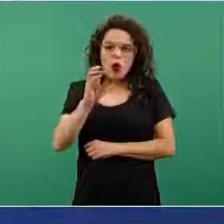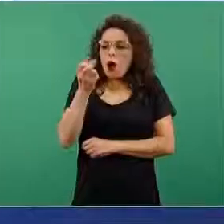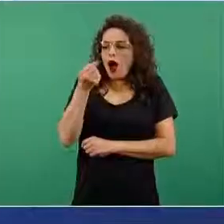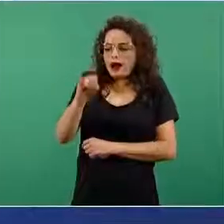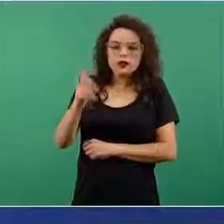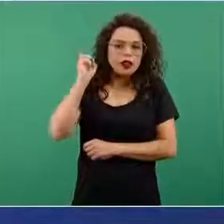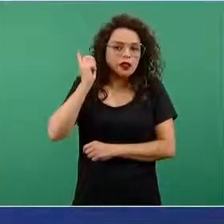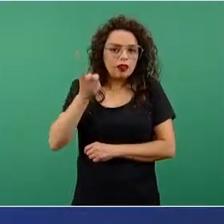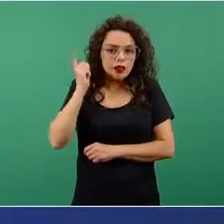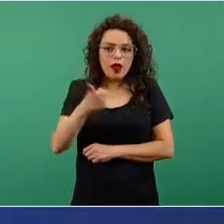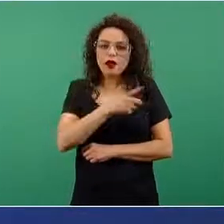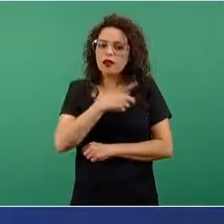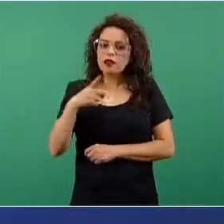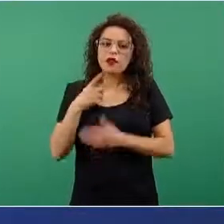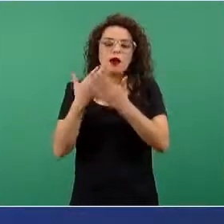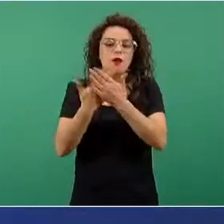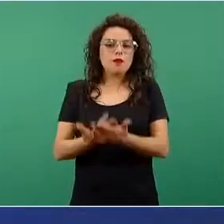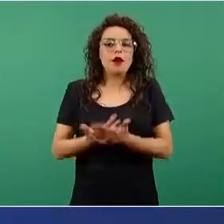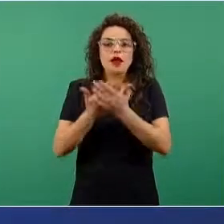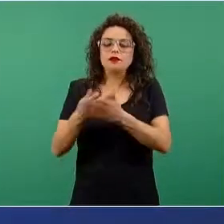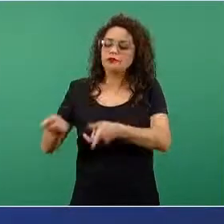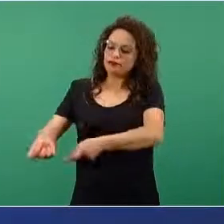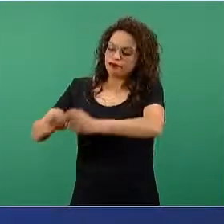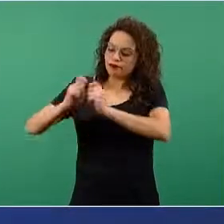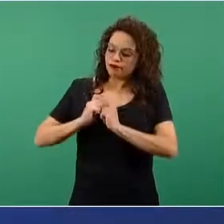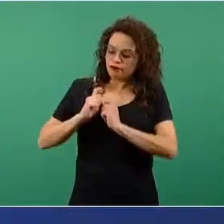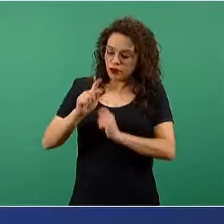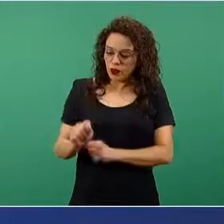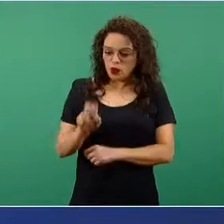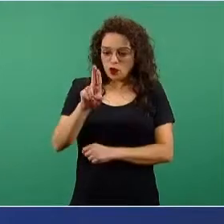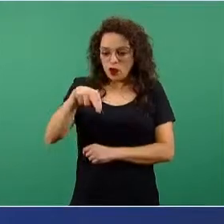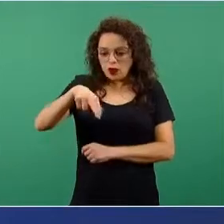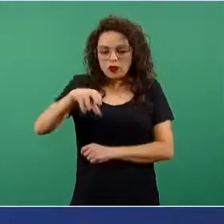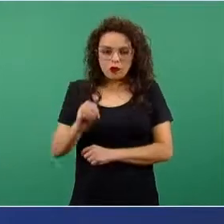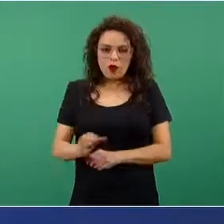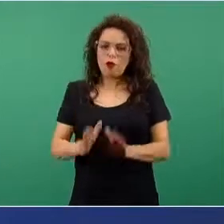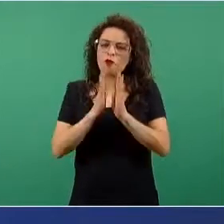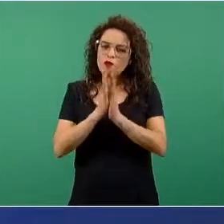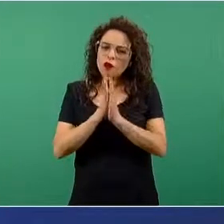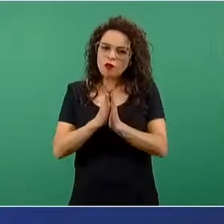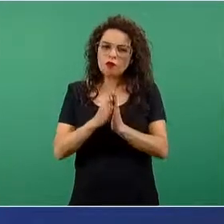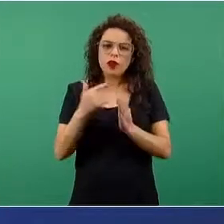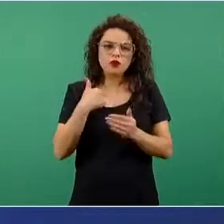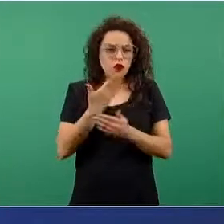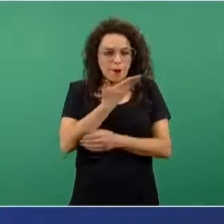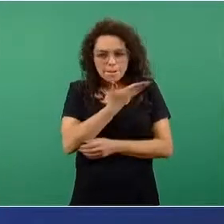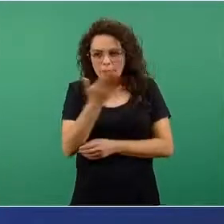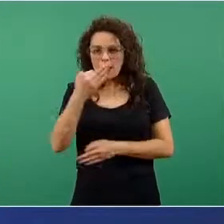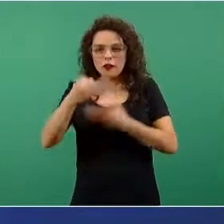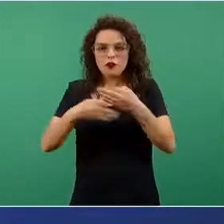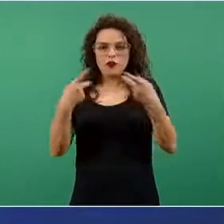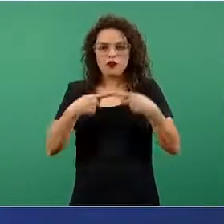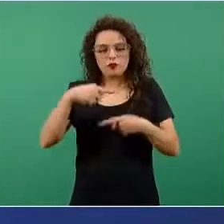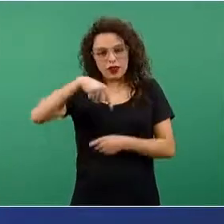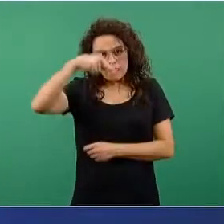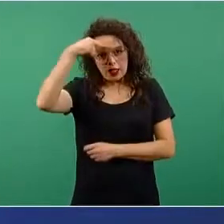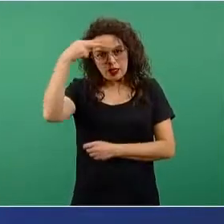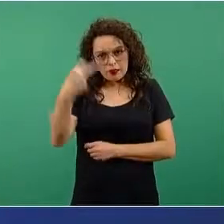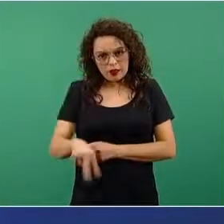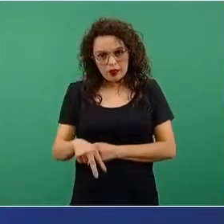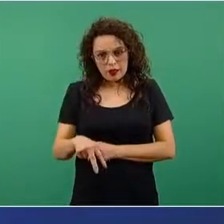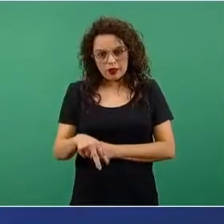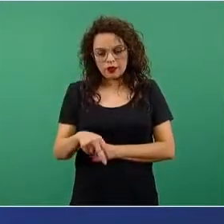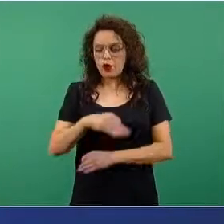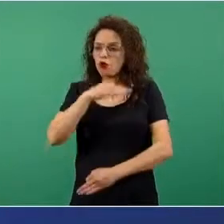esperar el turno. Espera tu turno, es lo que pedimos a todos y cada una de las personas en México. A todas